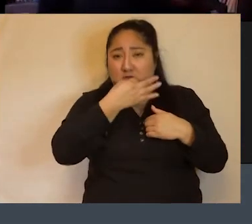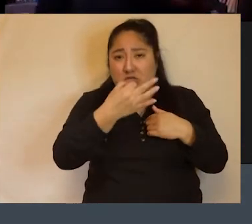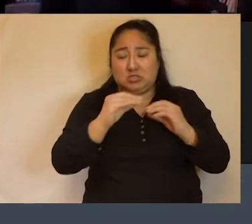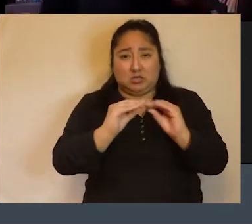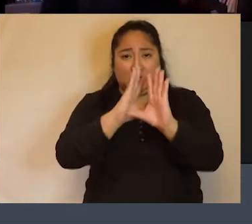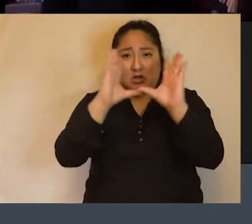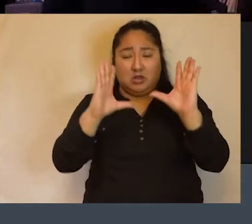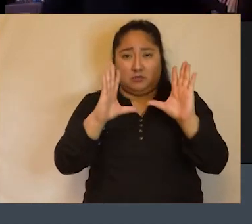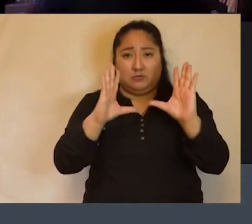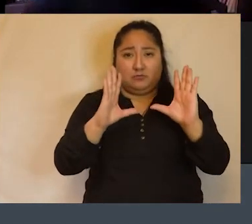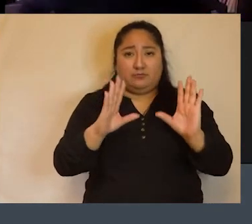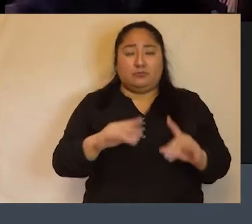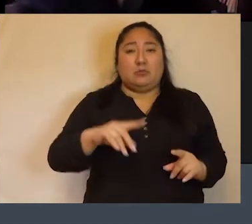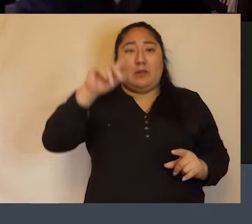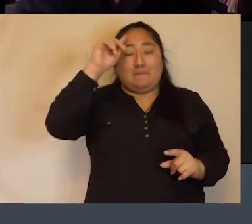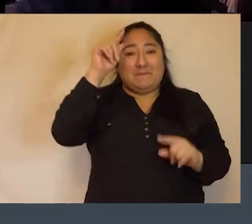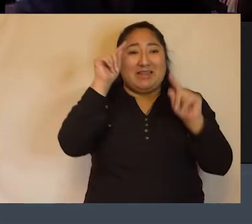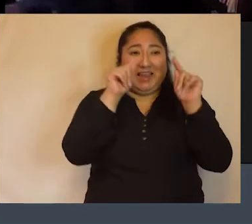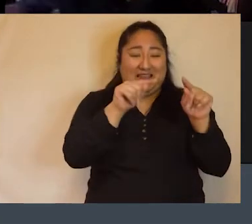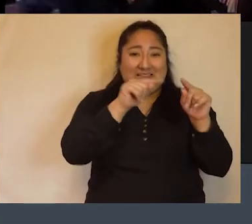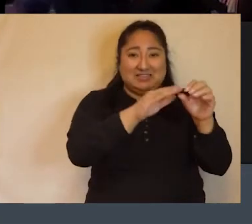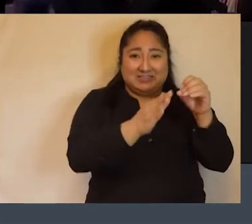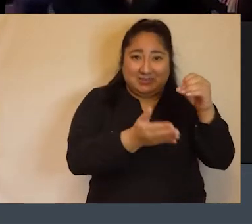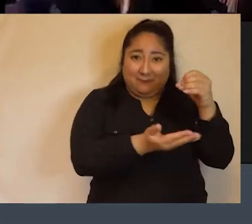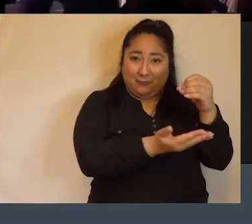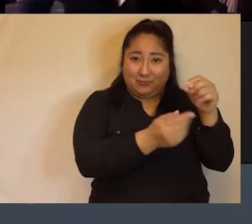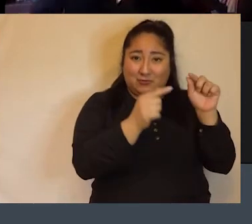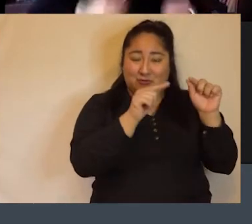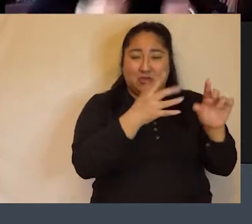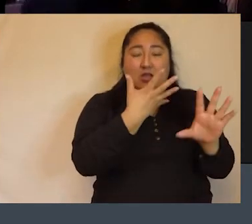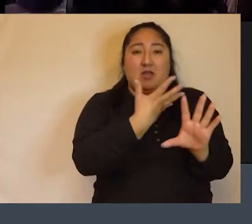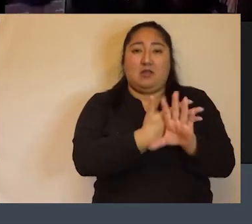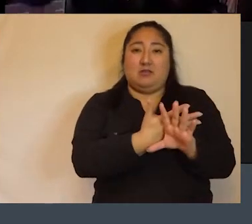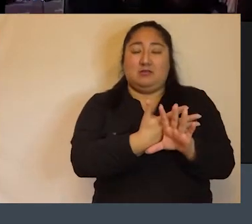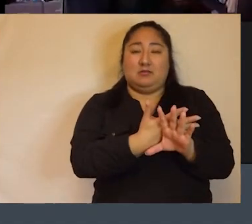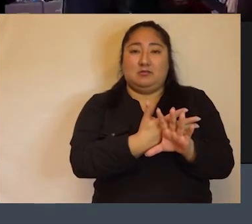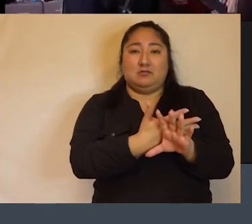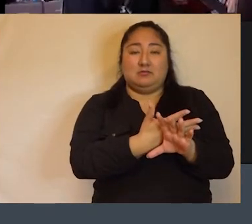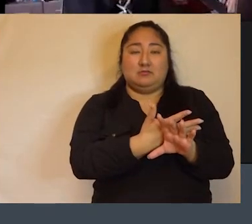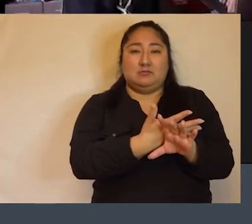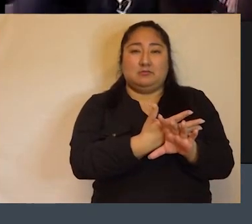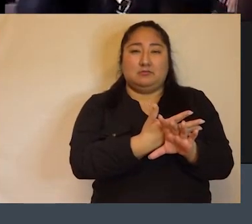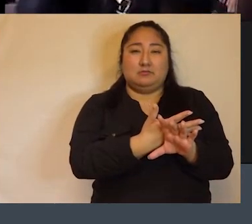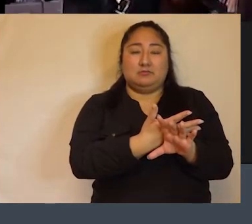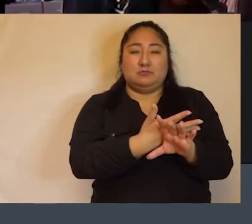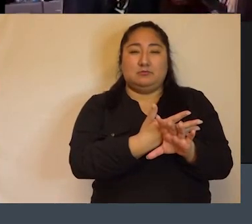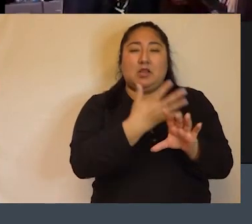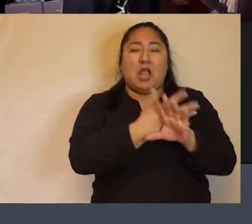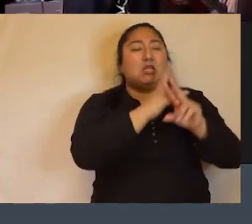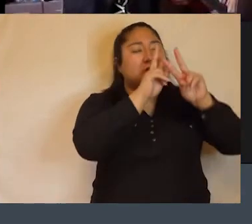ser súper claro, solamente para estos fondos, ¿ya? Hay que